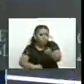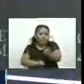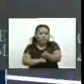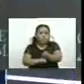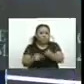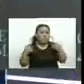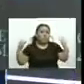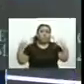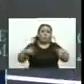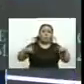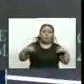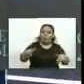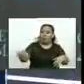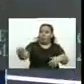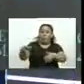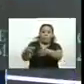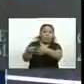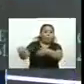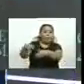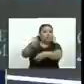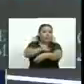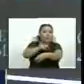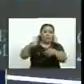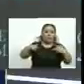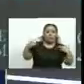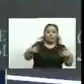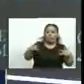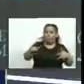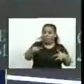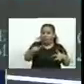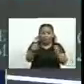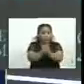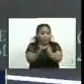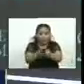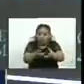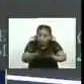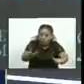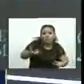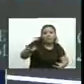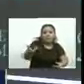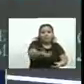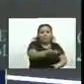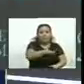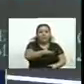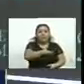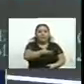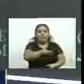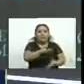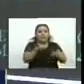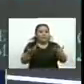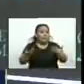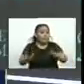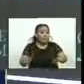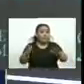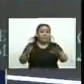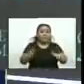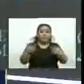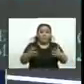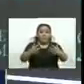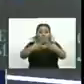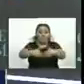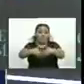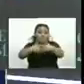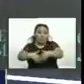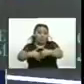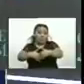podemos solo dejárselo a un cierto grupo de personas para resolver el problema todos. Nosotros, las pocas personas o las pocas empresas son los que